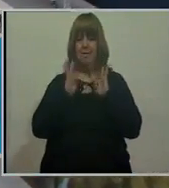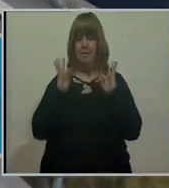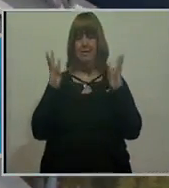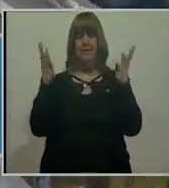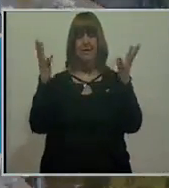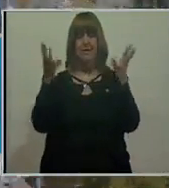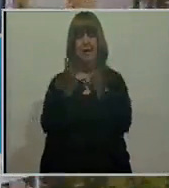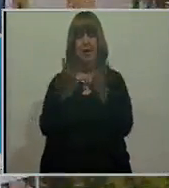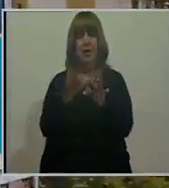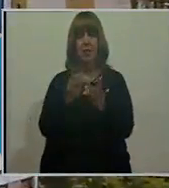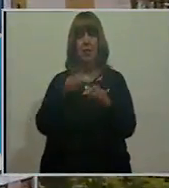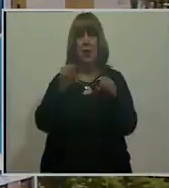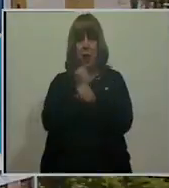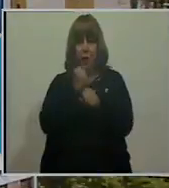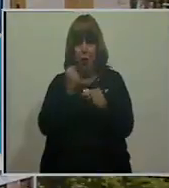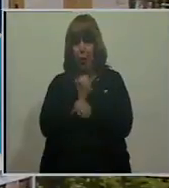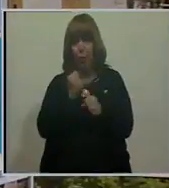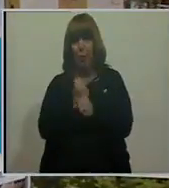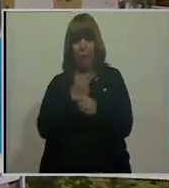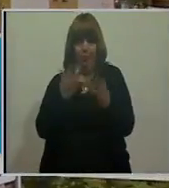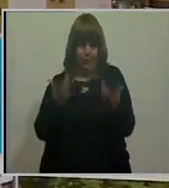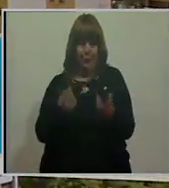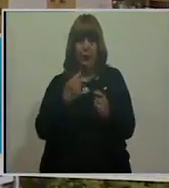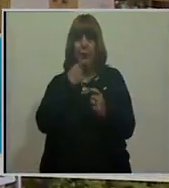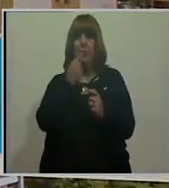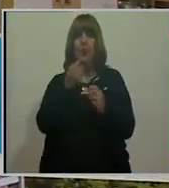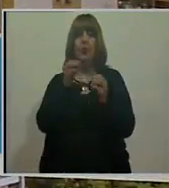en esta situación. Pablito, buen día, ¿cómo te va?